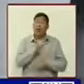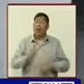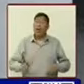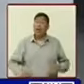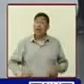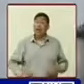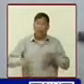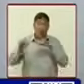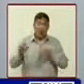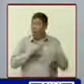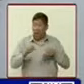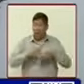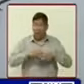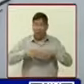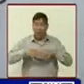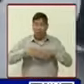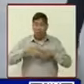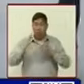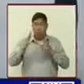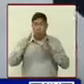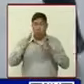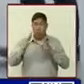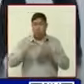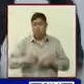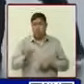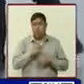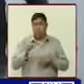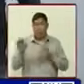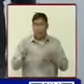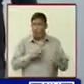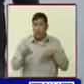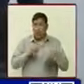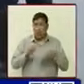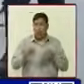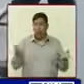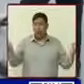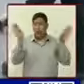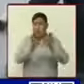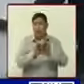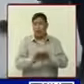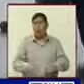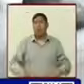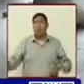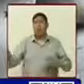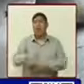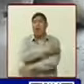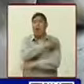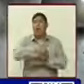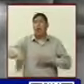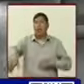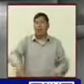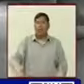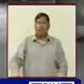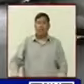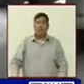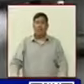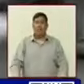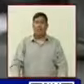vienen trabajando, ya que la capa asfáltica se ha levantado y ha provocado el cierre de la vía.